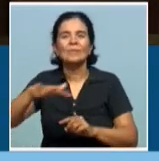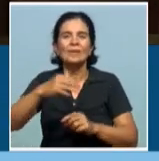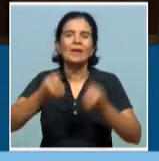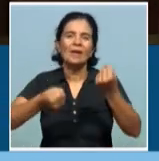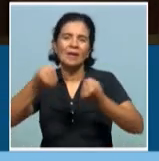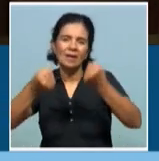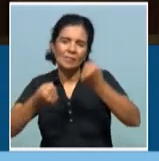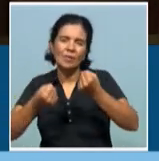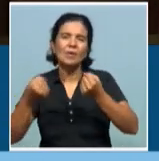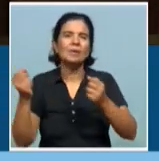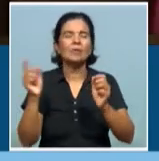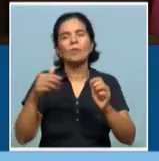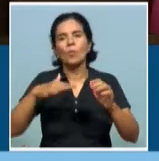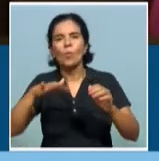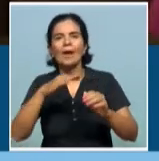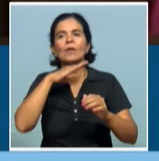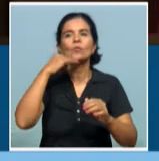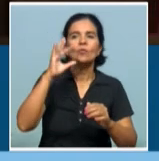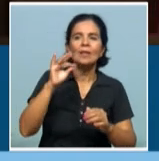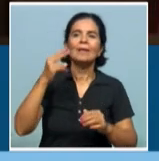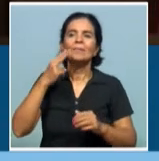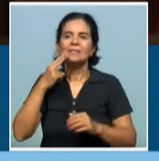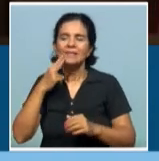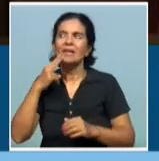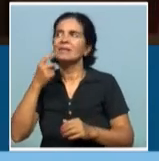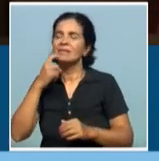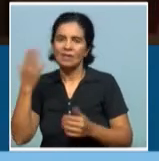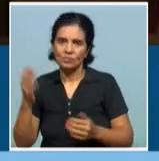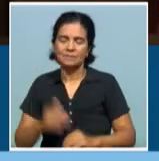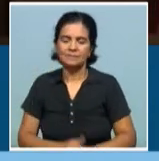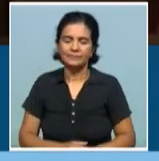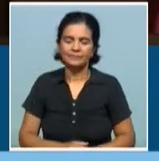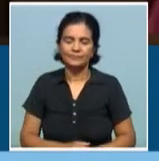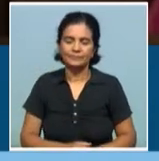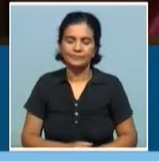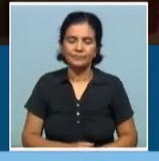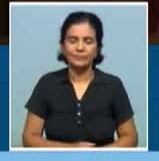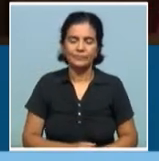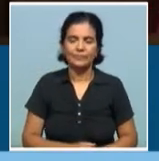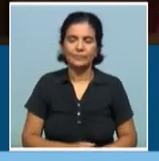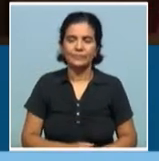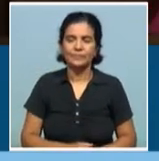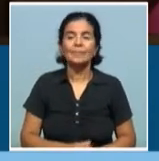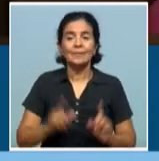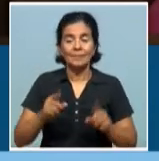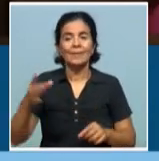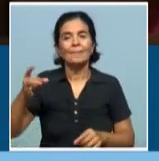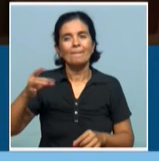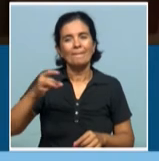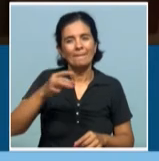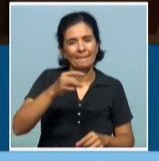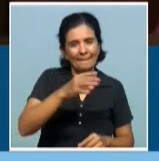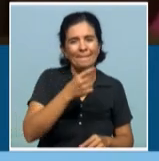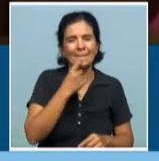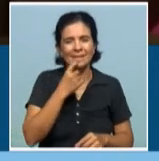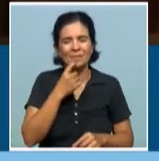Mercedes y la zona franca de Justo Darac. En igual dirección, la provincia volvió a recuperar la Puntana y sus vagones, hasta hace poco en manos